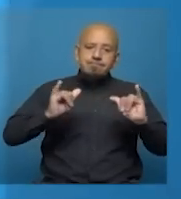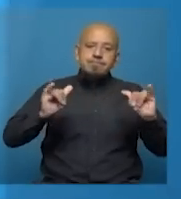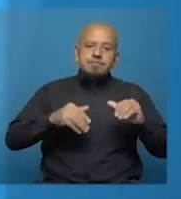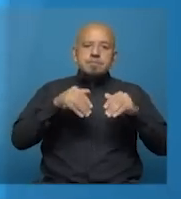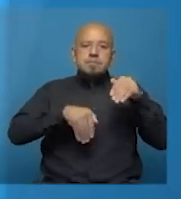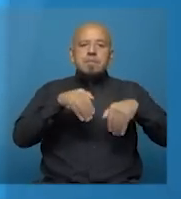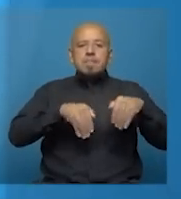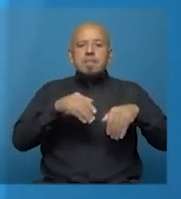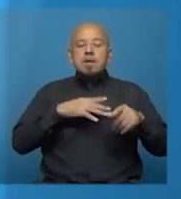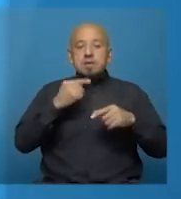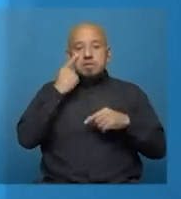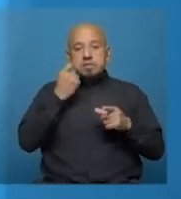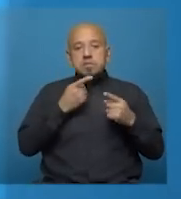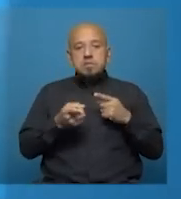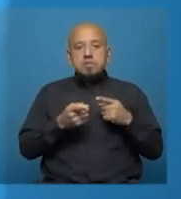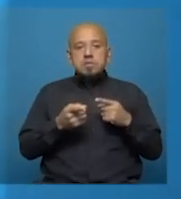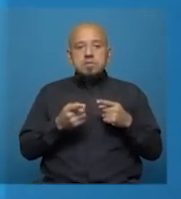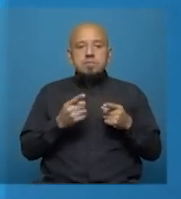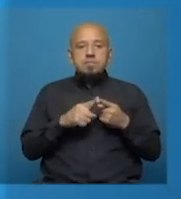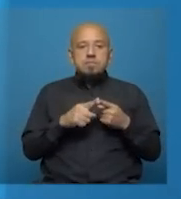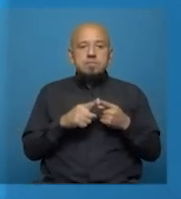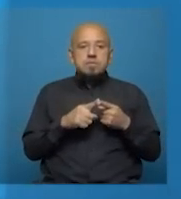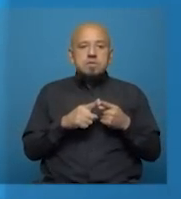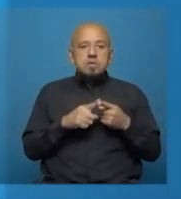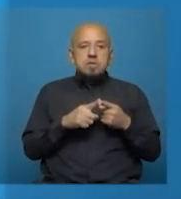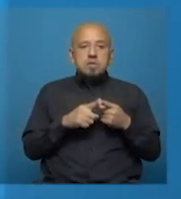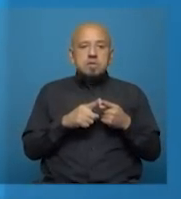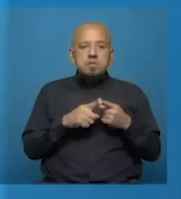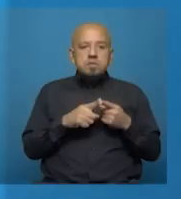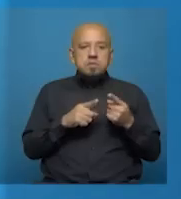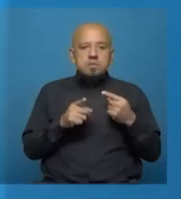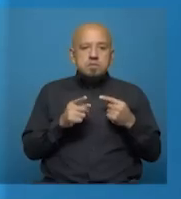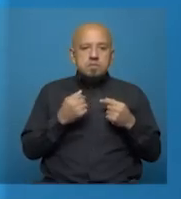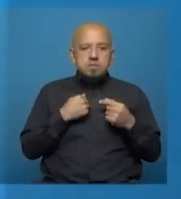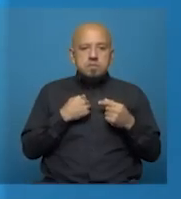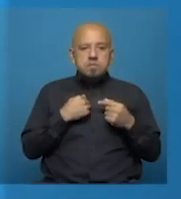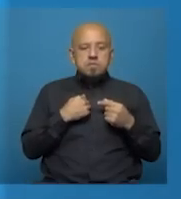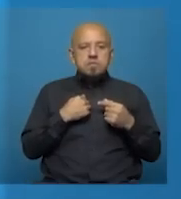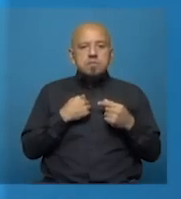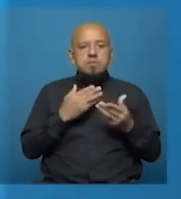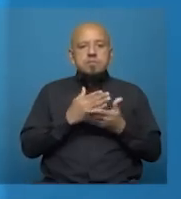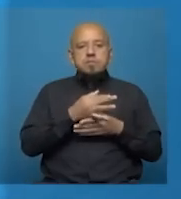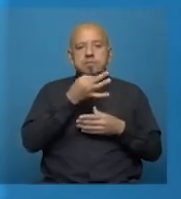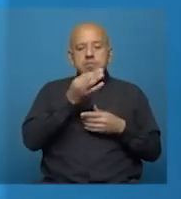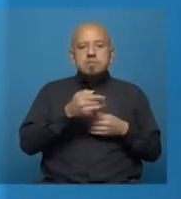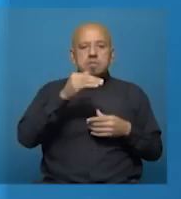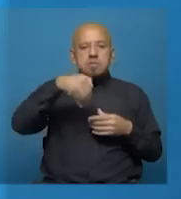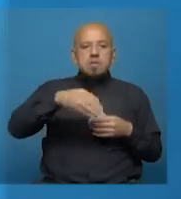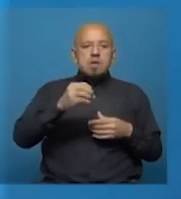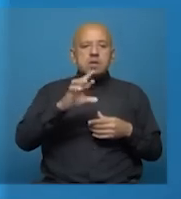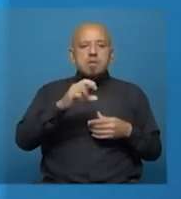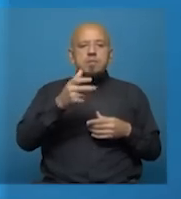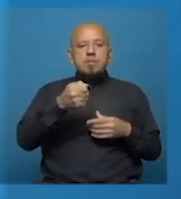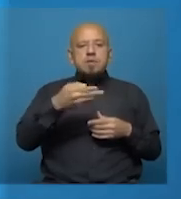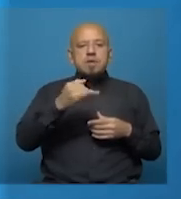están dando cuenta duramente. Y yo siempre menciono el caso Morabito, porque a veces